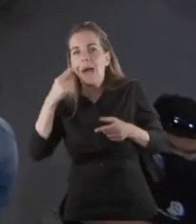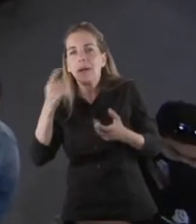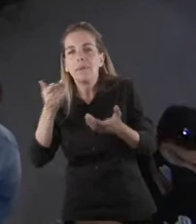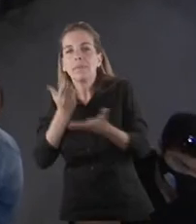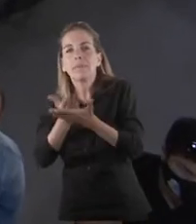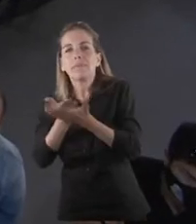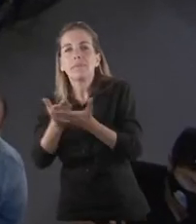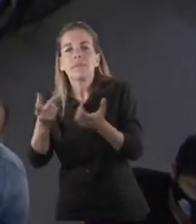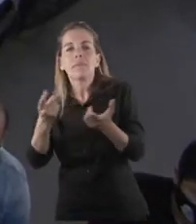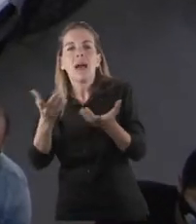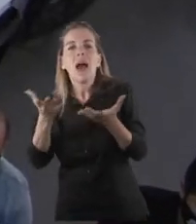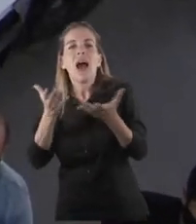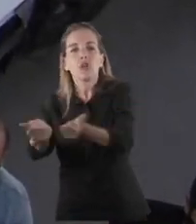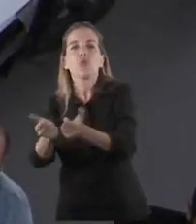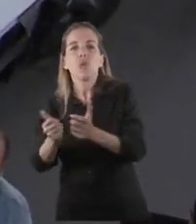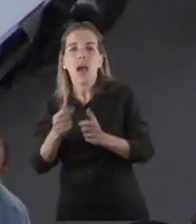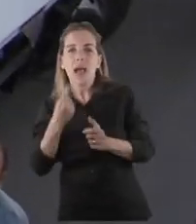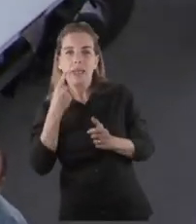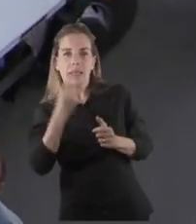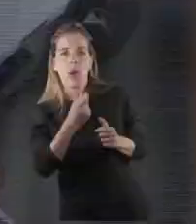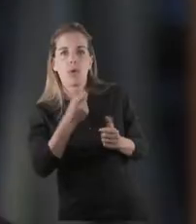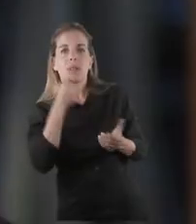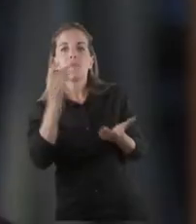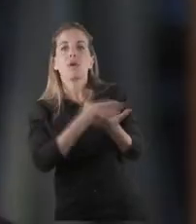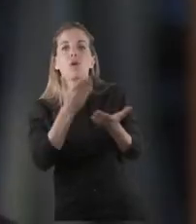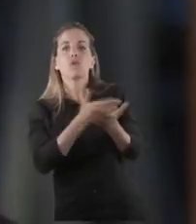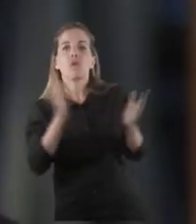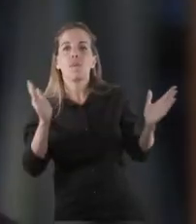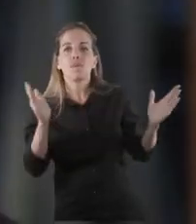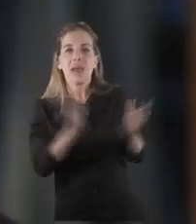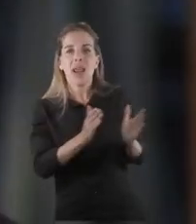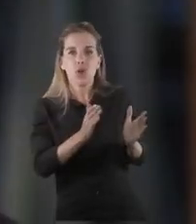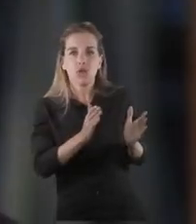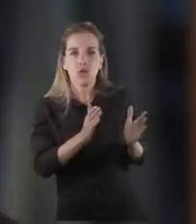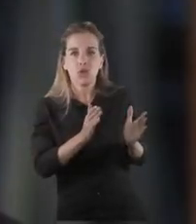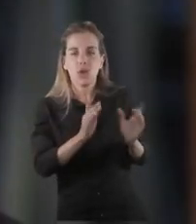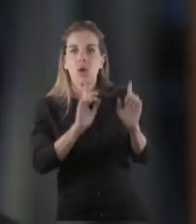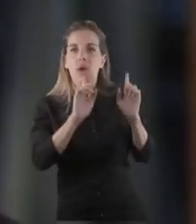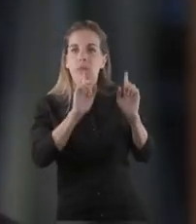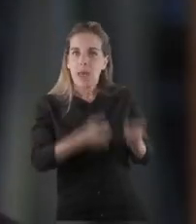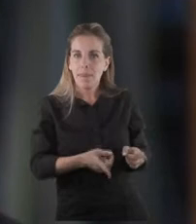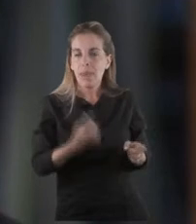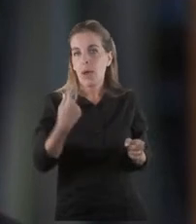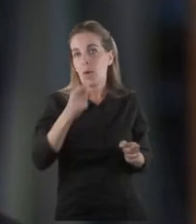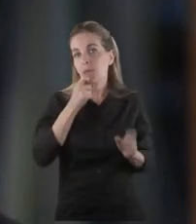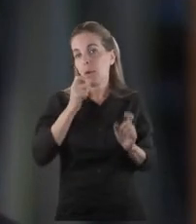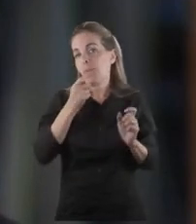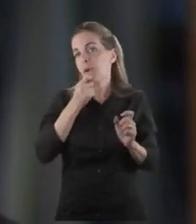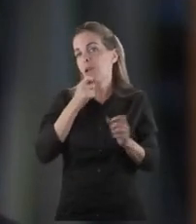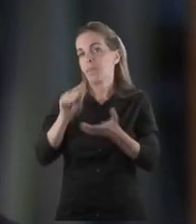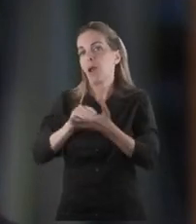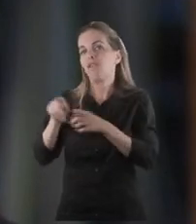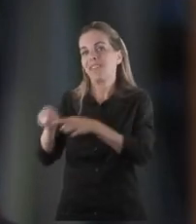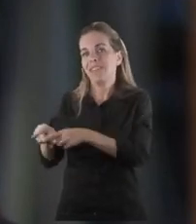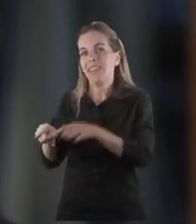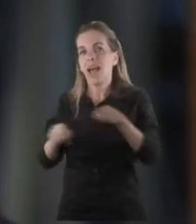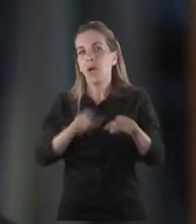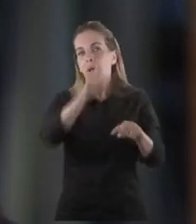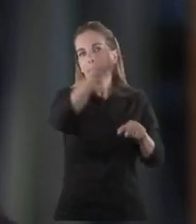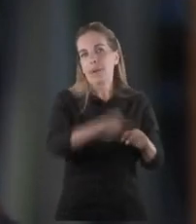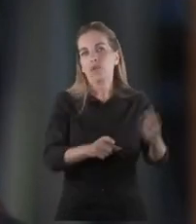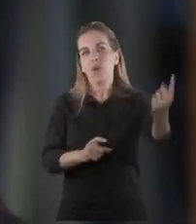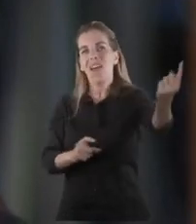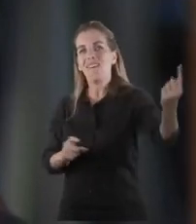que hay una baja en la producción. Pero también cuando la puerta del despacho la golpean, porque me dicen,